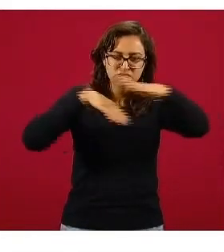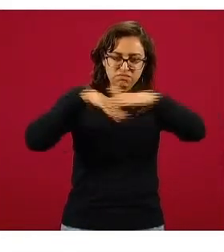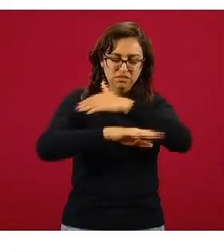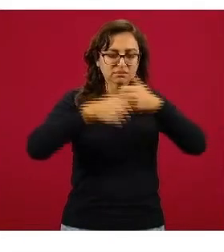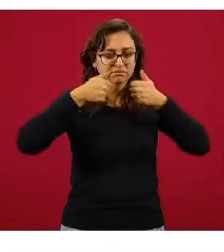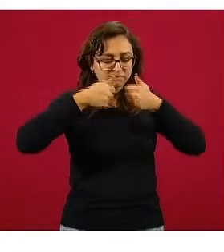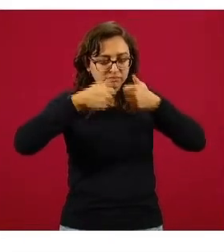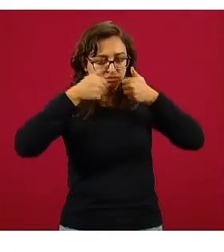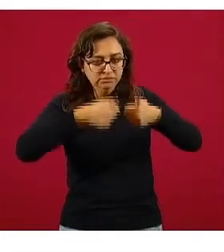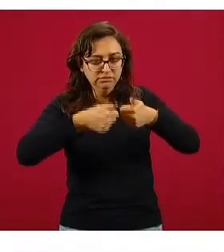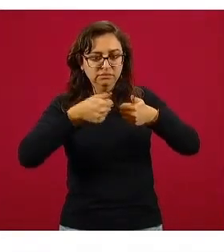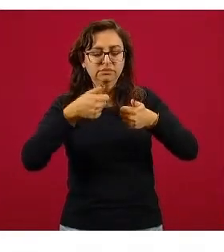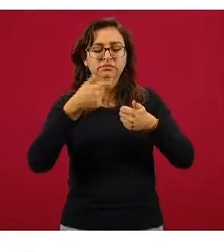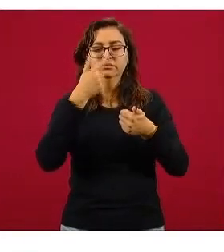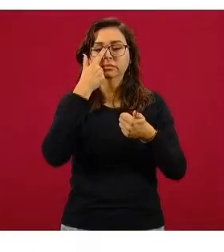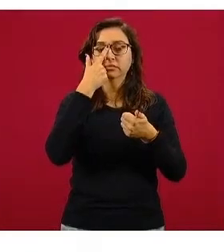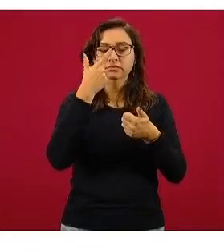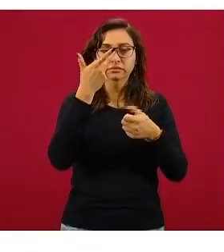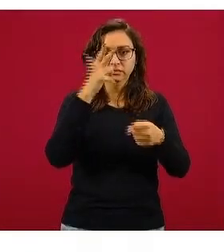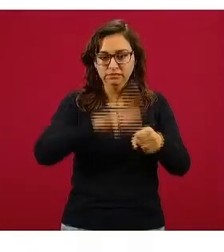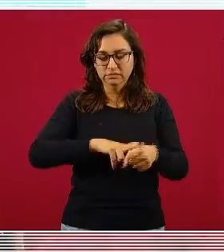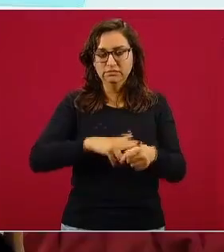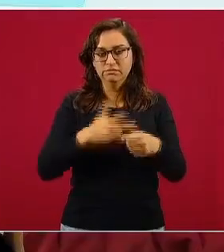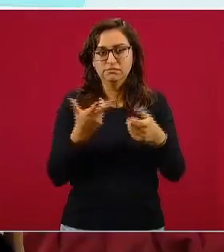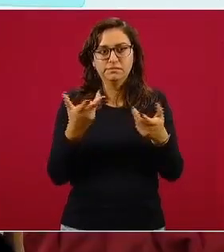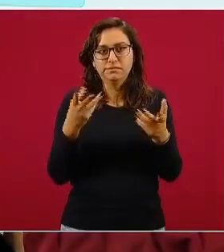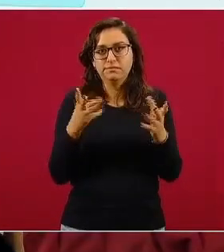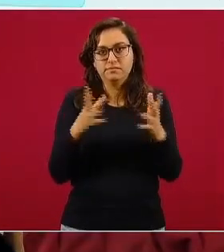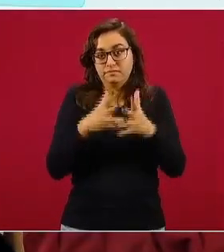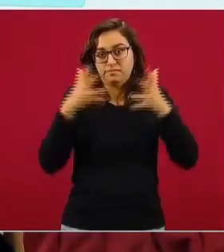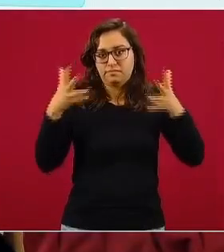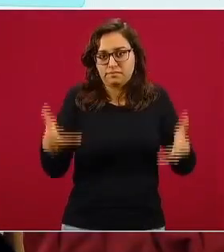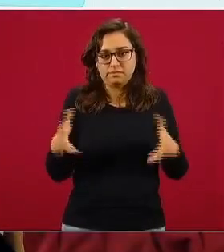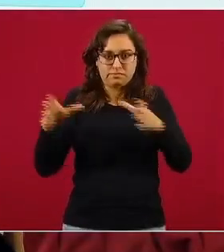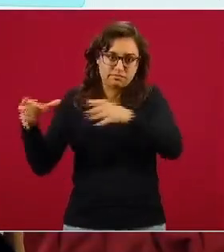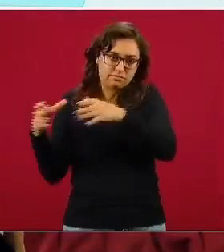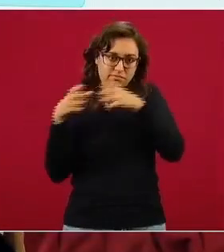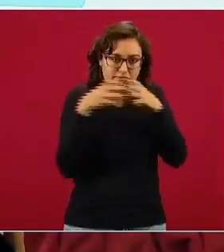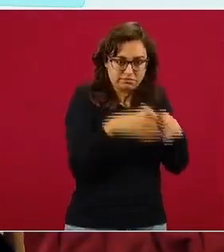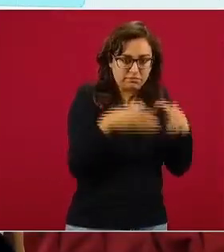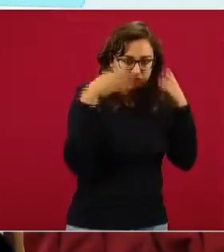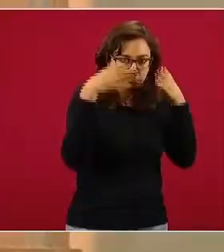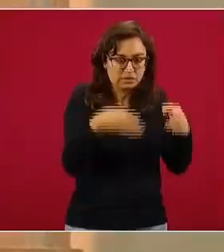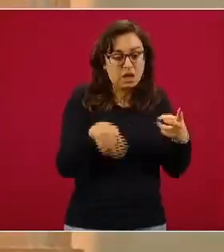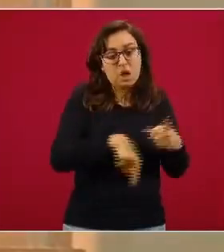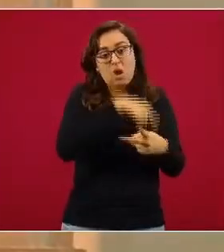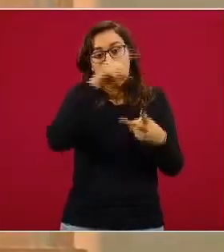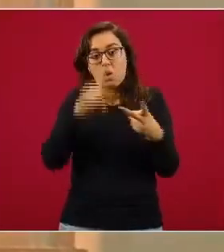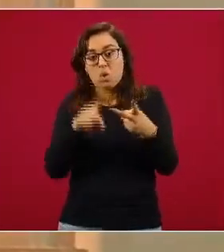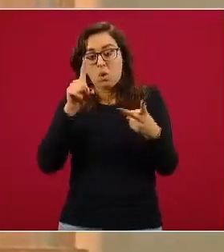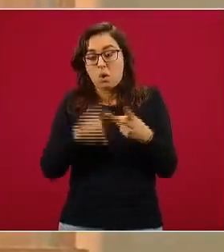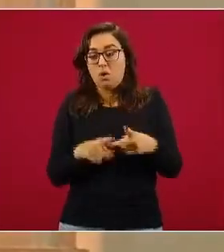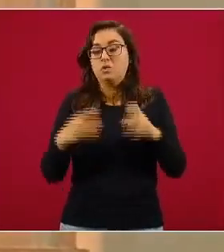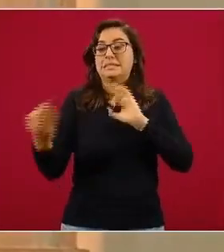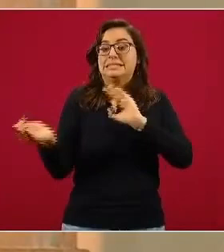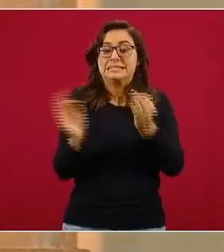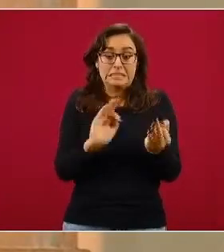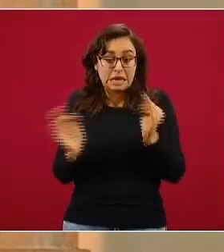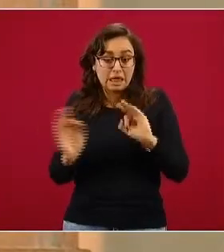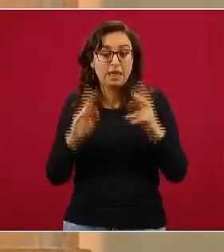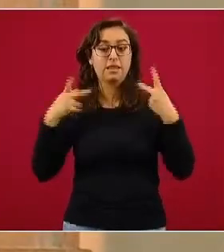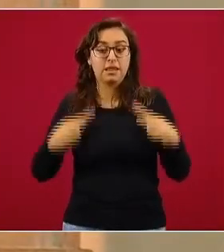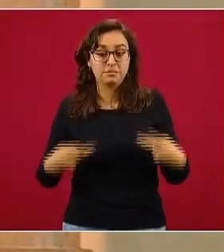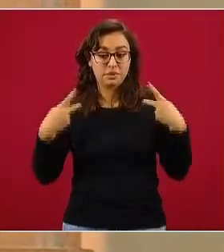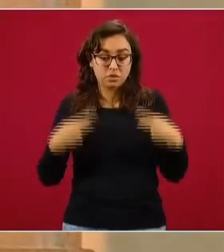pacientes COVID, unidades hospitales de concentración. Y otro es escoger otras unidades que pudieran estar todavía más cercanas a las personas,